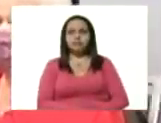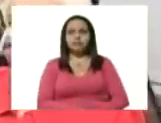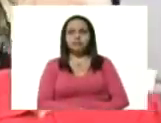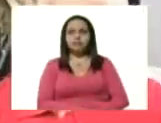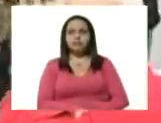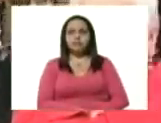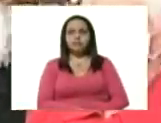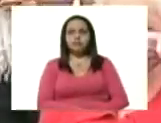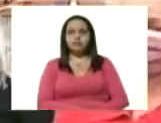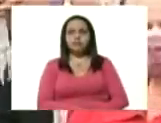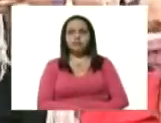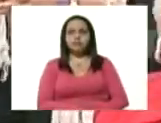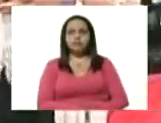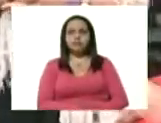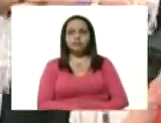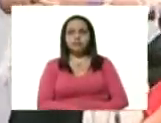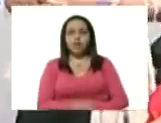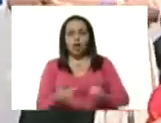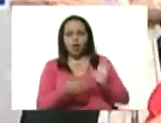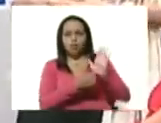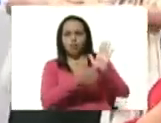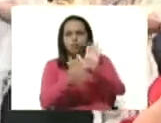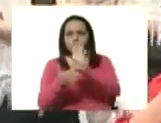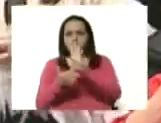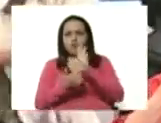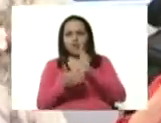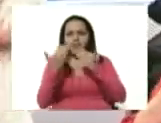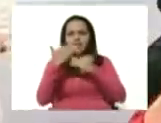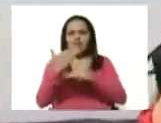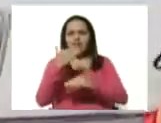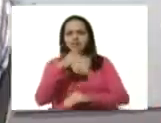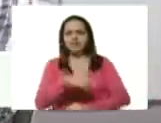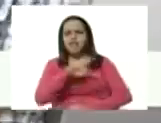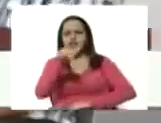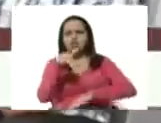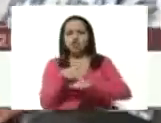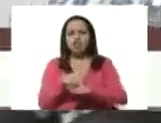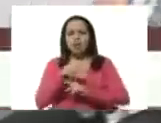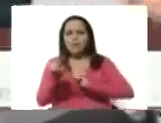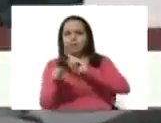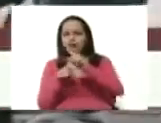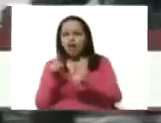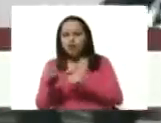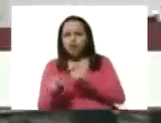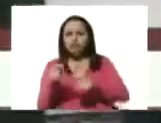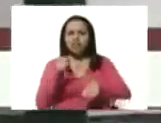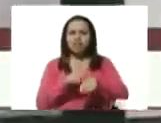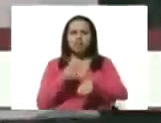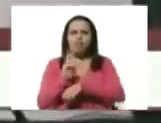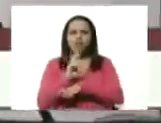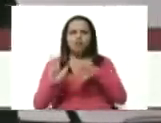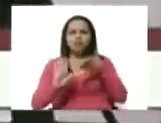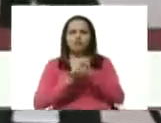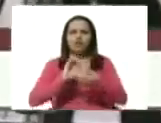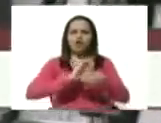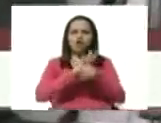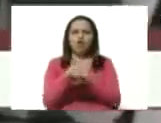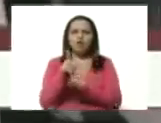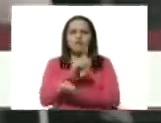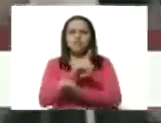y referencia a nivel nacional para la consulta interactiva y en tiempo real del